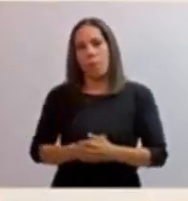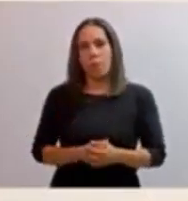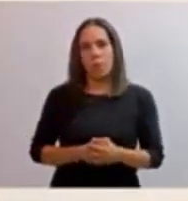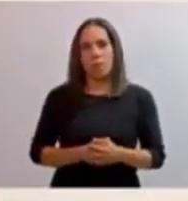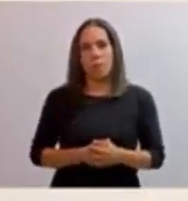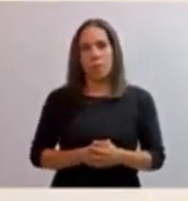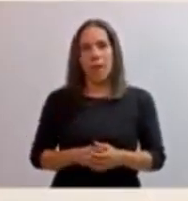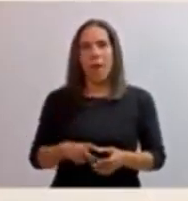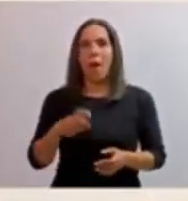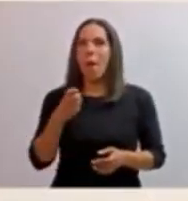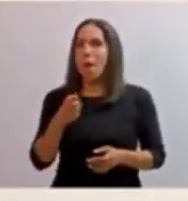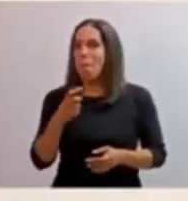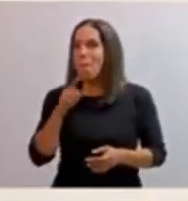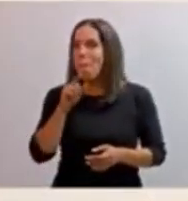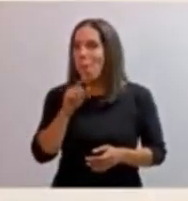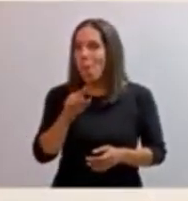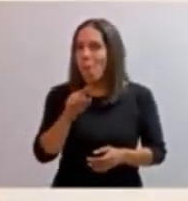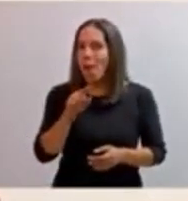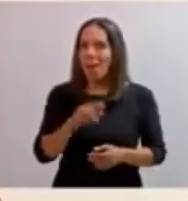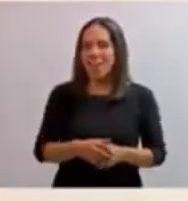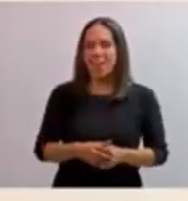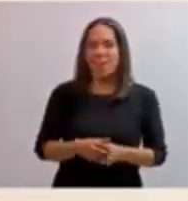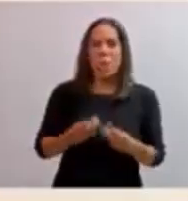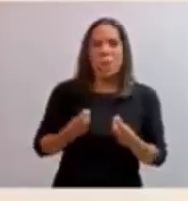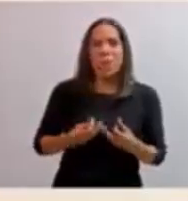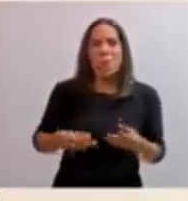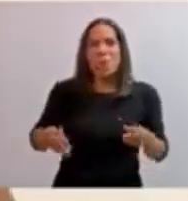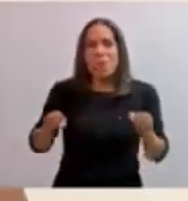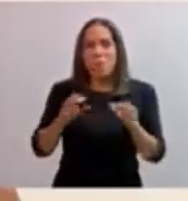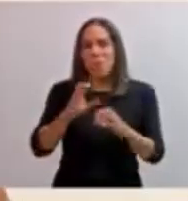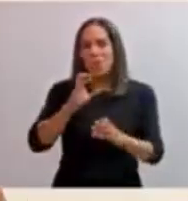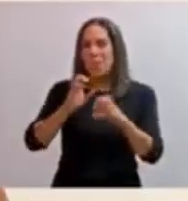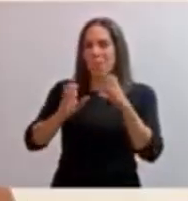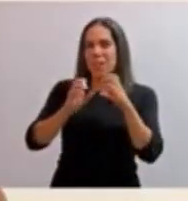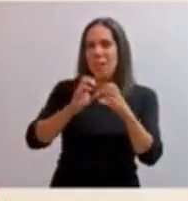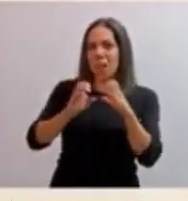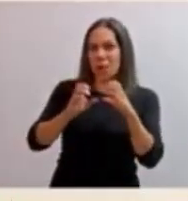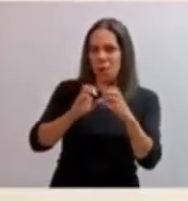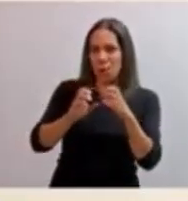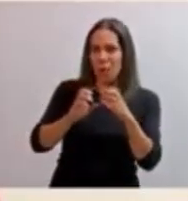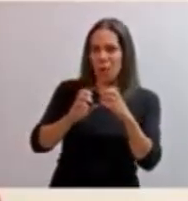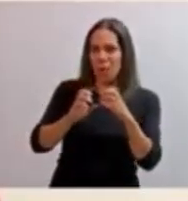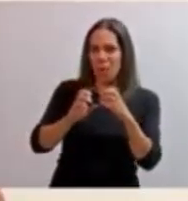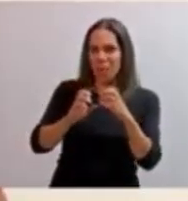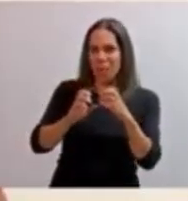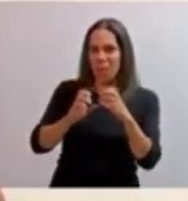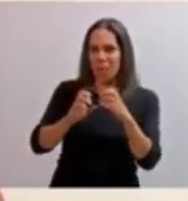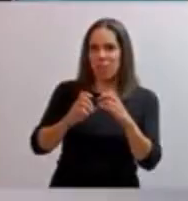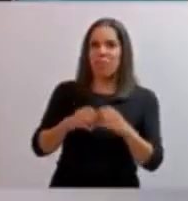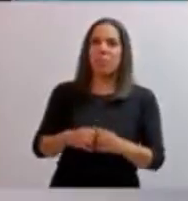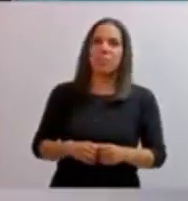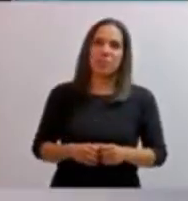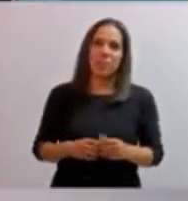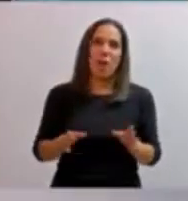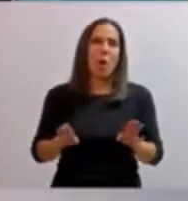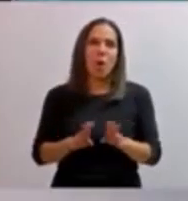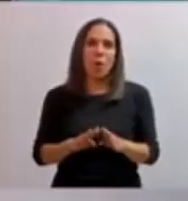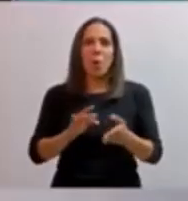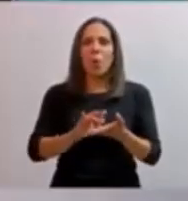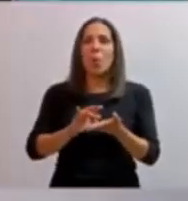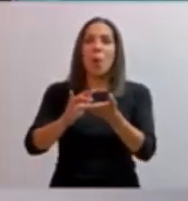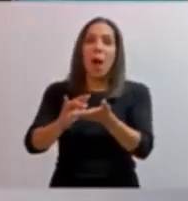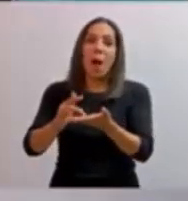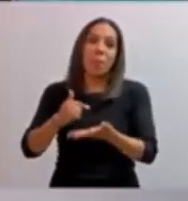decirle al personal de la zona escolar de qué manera querían que se les apoyara en el siguiente consejo técnico y en